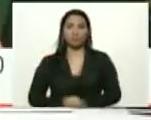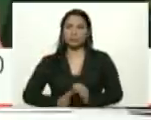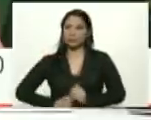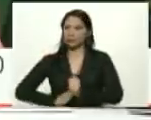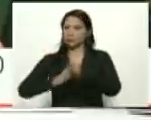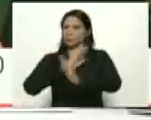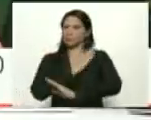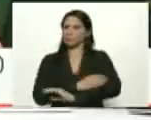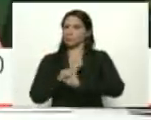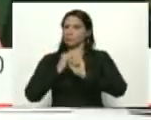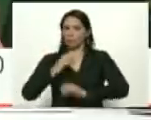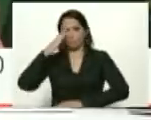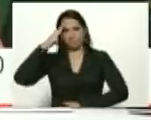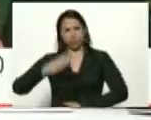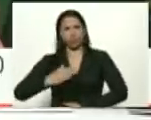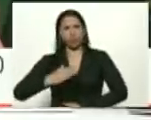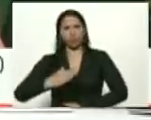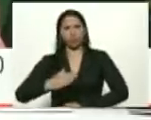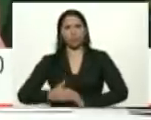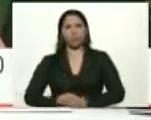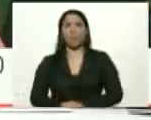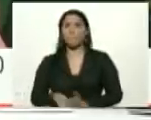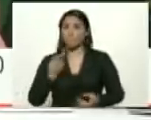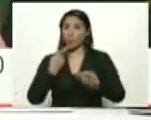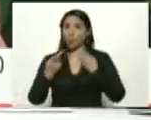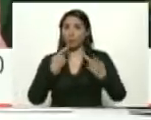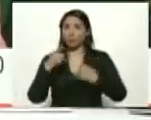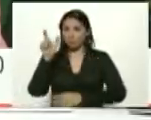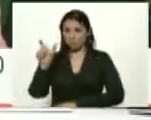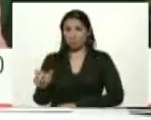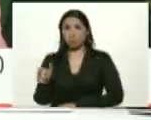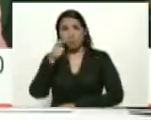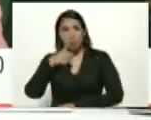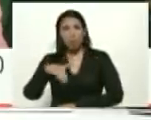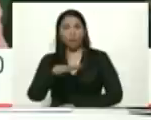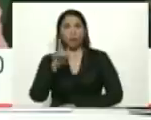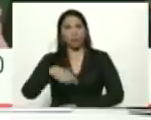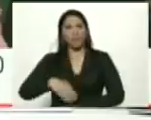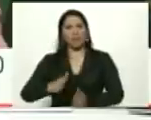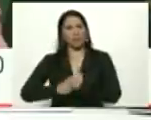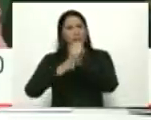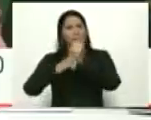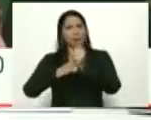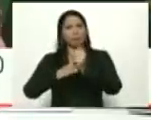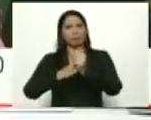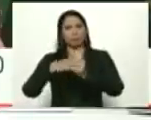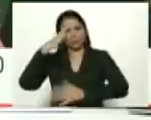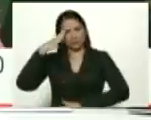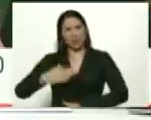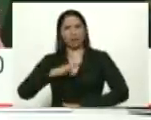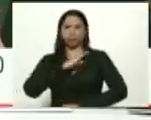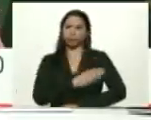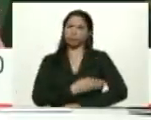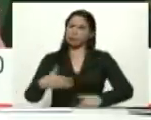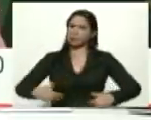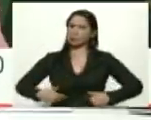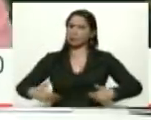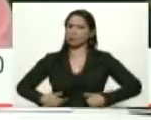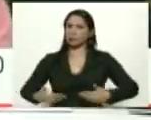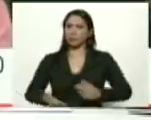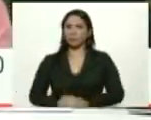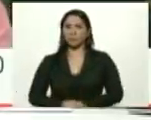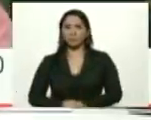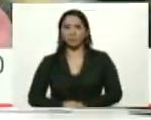Lideresa militar, civil y política. Fíjese, vino del liderazgo militar forjado en la Armada